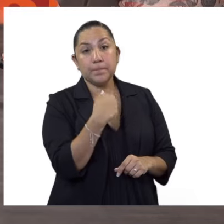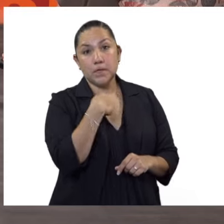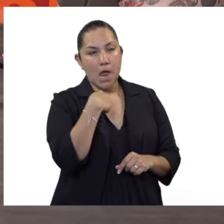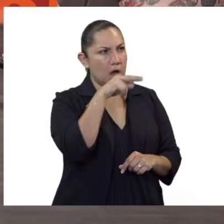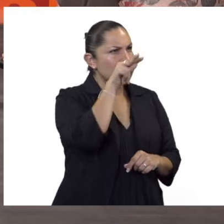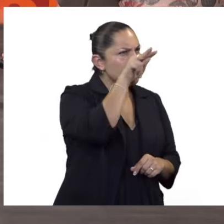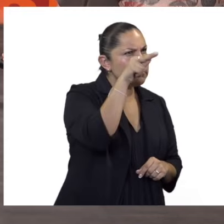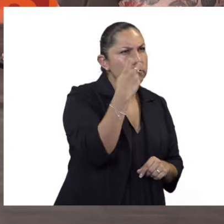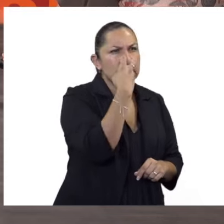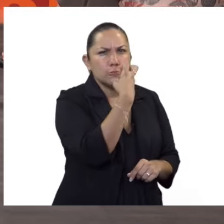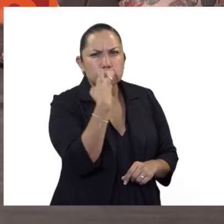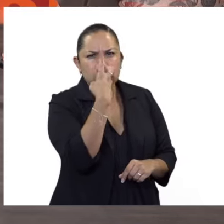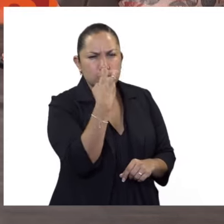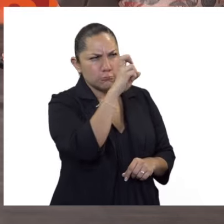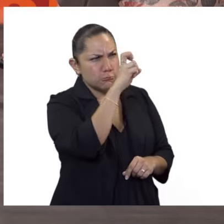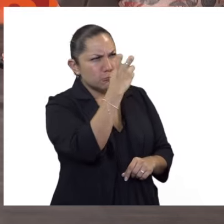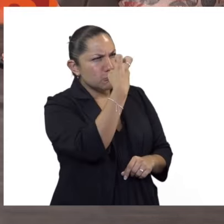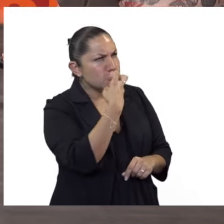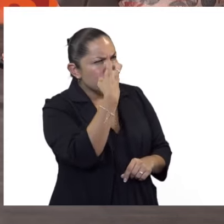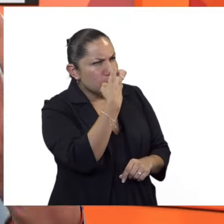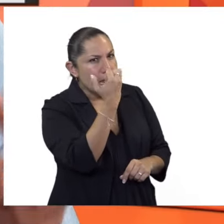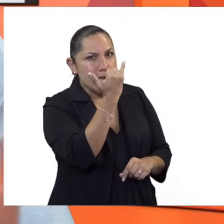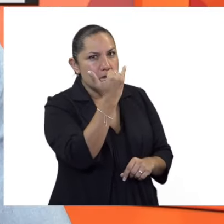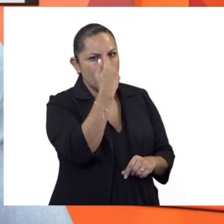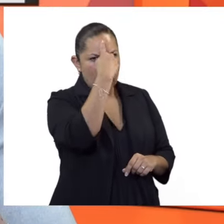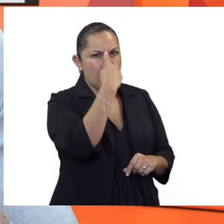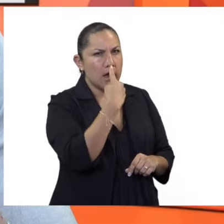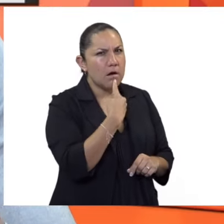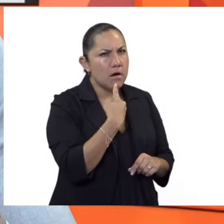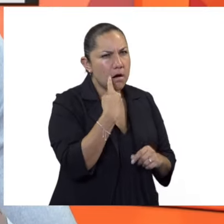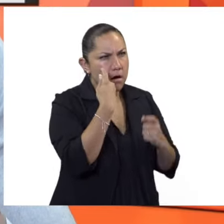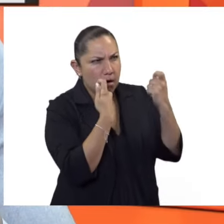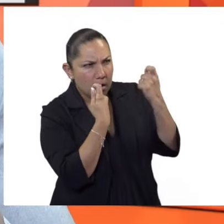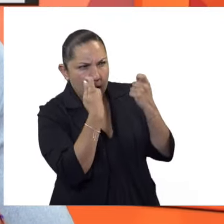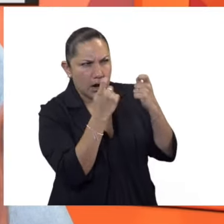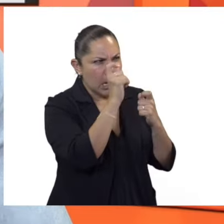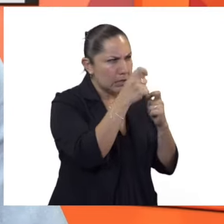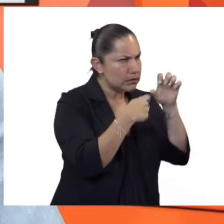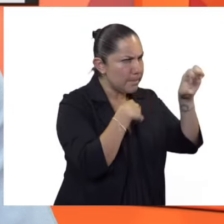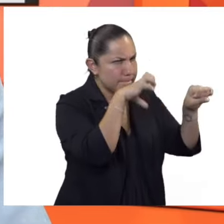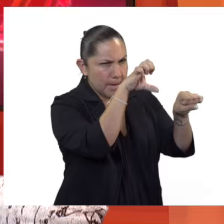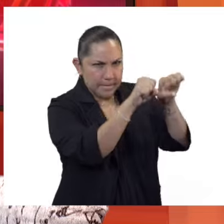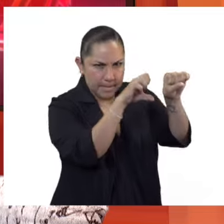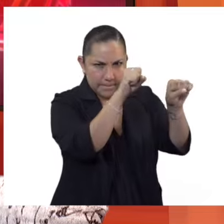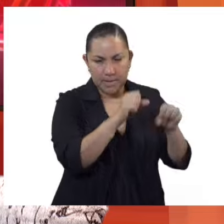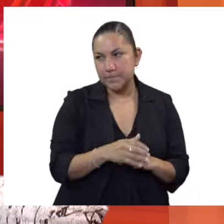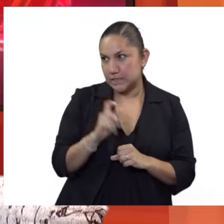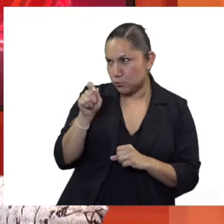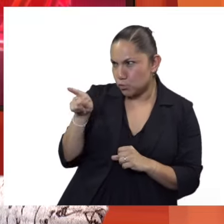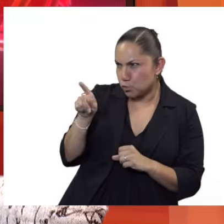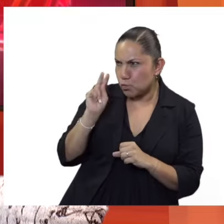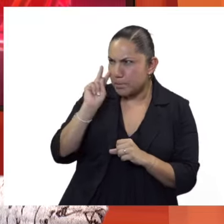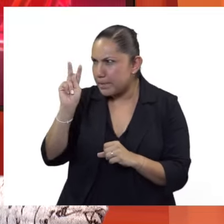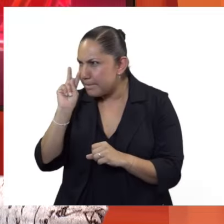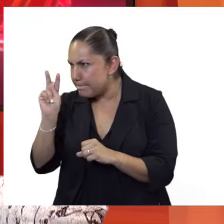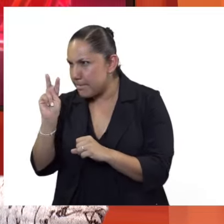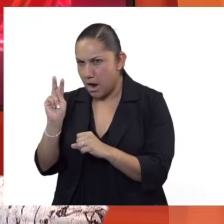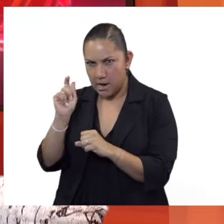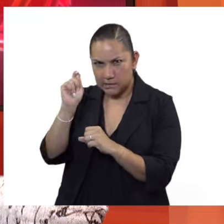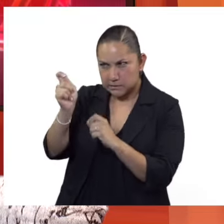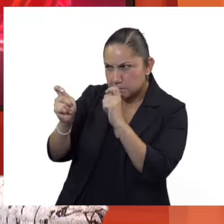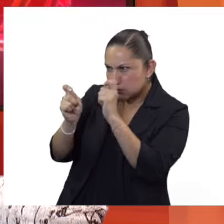que ver la expresión corporal de cómo se expresaban las personas no lo ibas interpretando Ajá exact